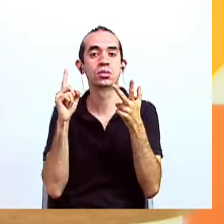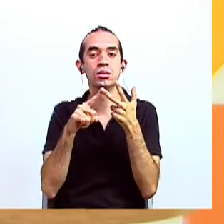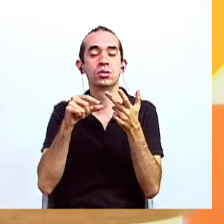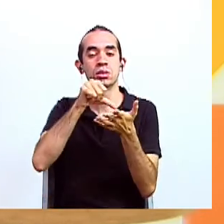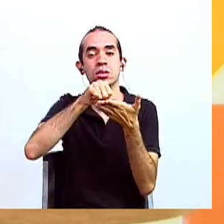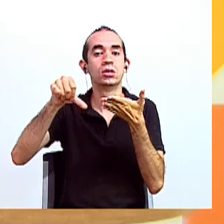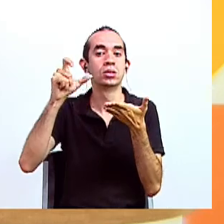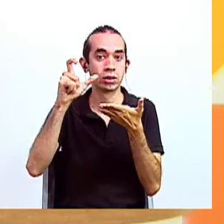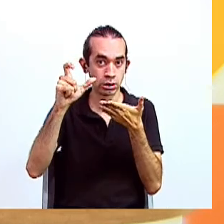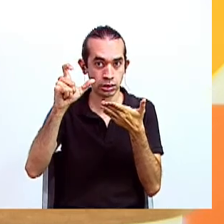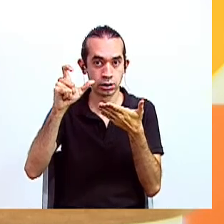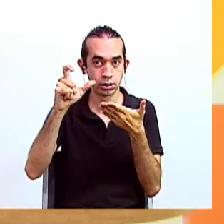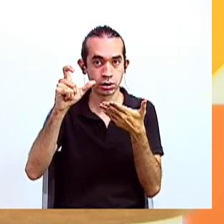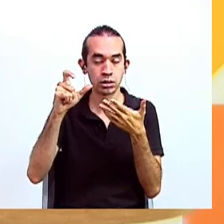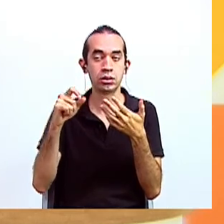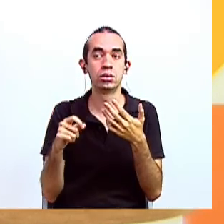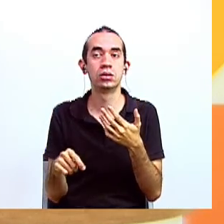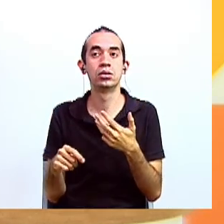cinta adhesiva,